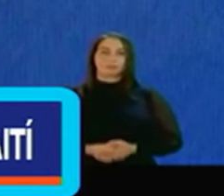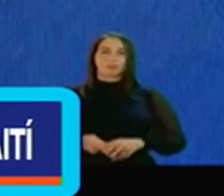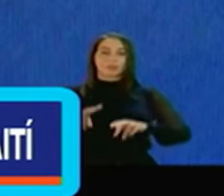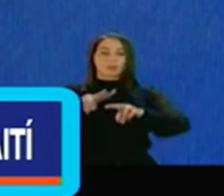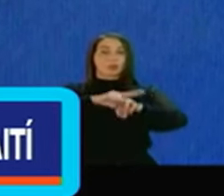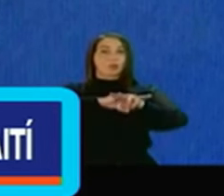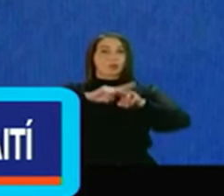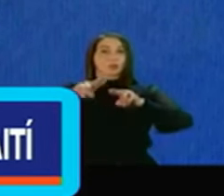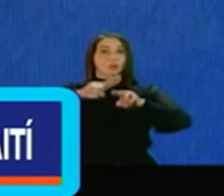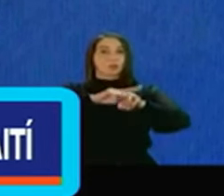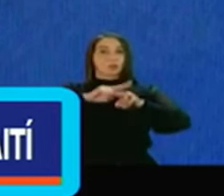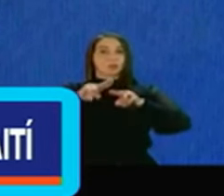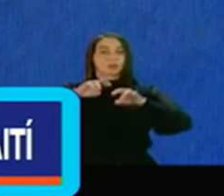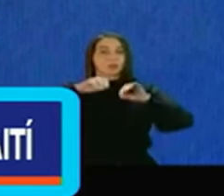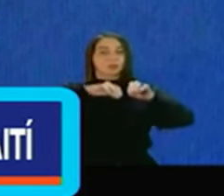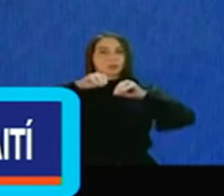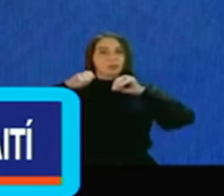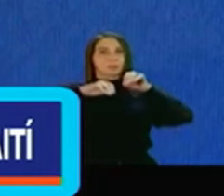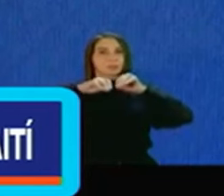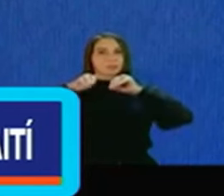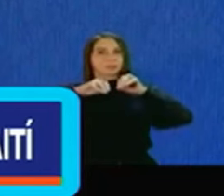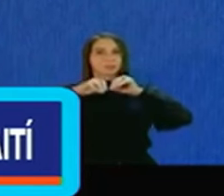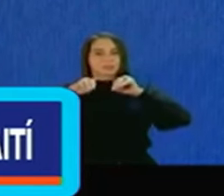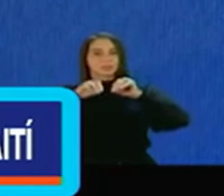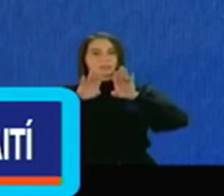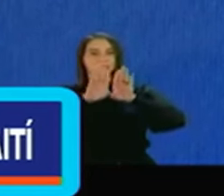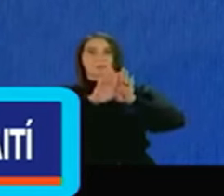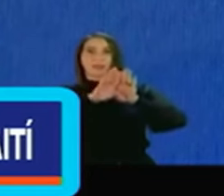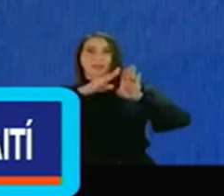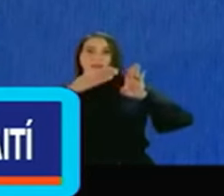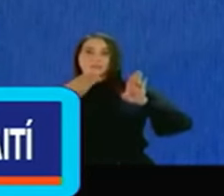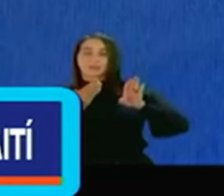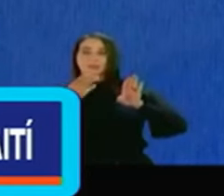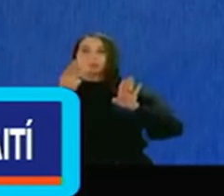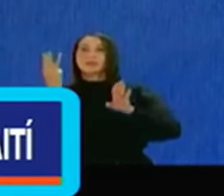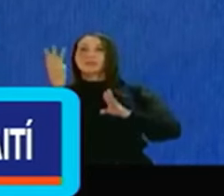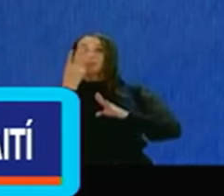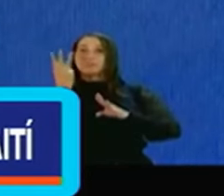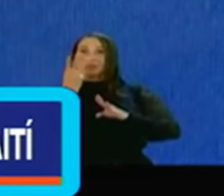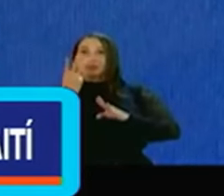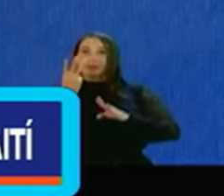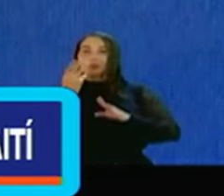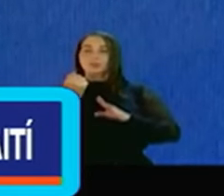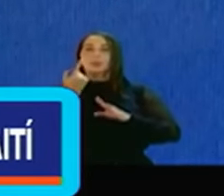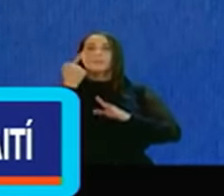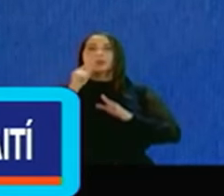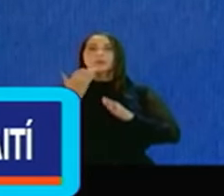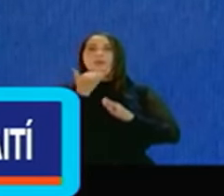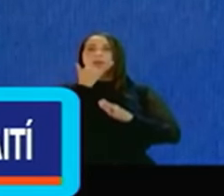comerciales, que ya se hizo la descripción, se van a abrir a partir del miércoles, pero sucede